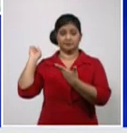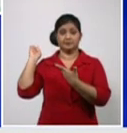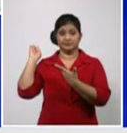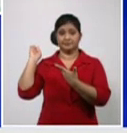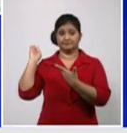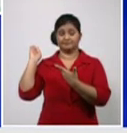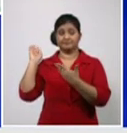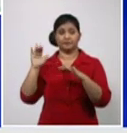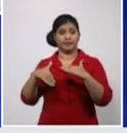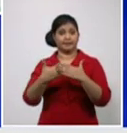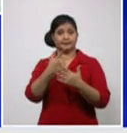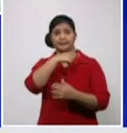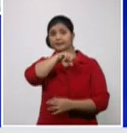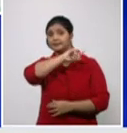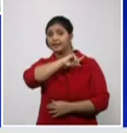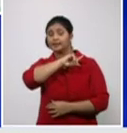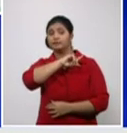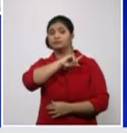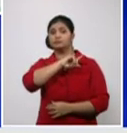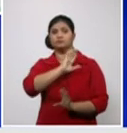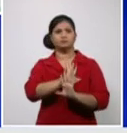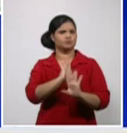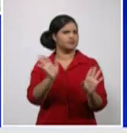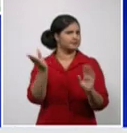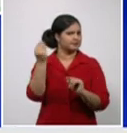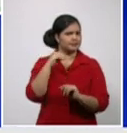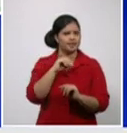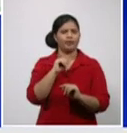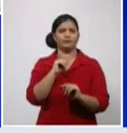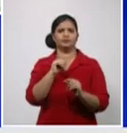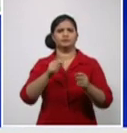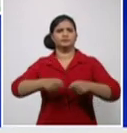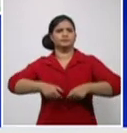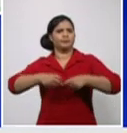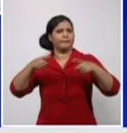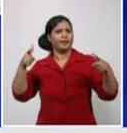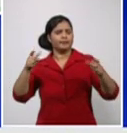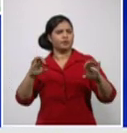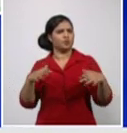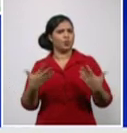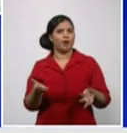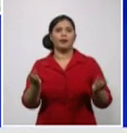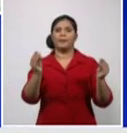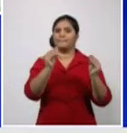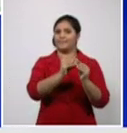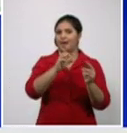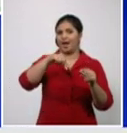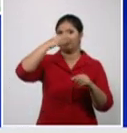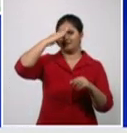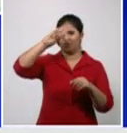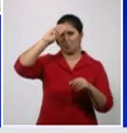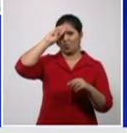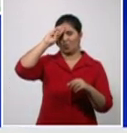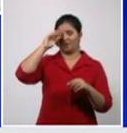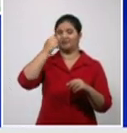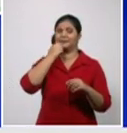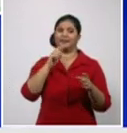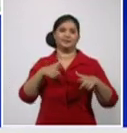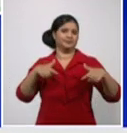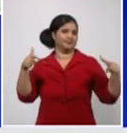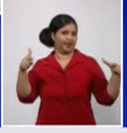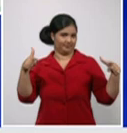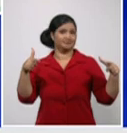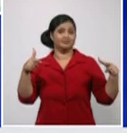primero, lo que ya se conoce, que lo que está predominando son los casos autóctonos. En los 15 días no, en el último